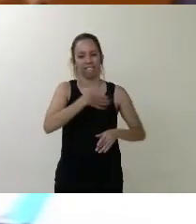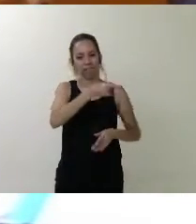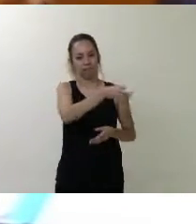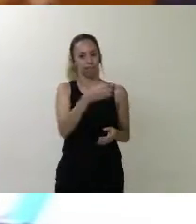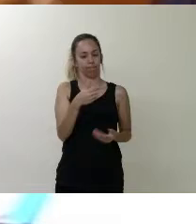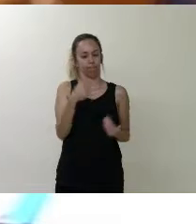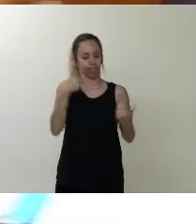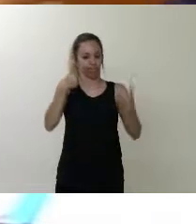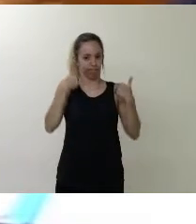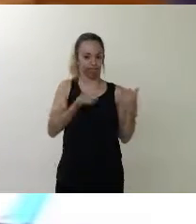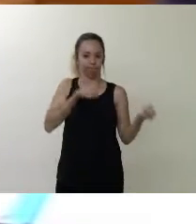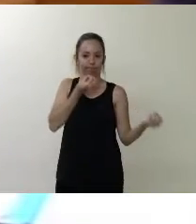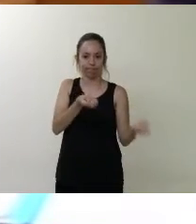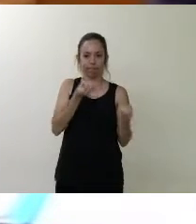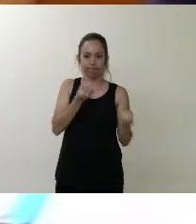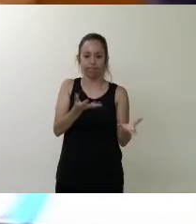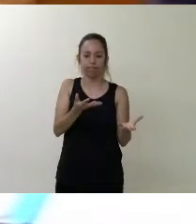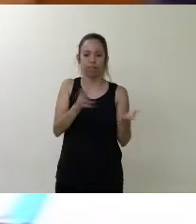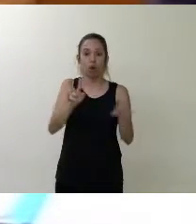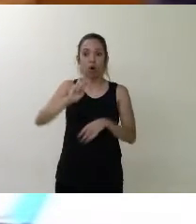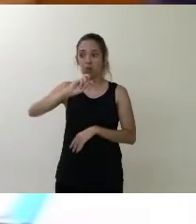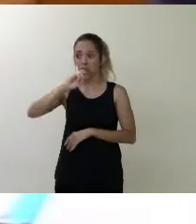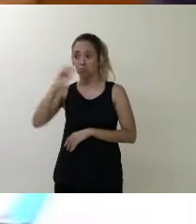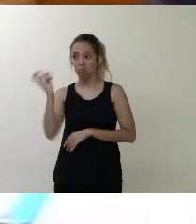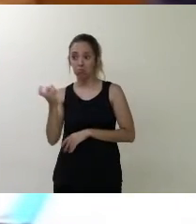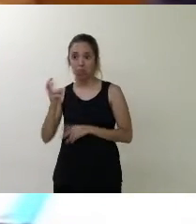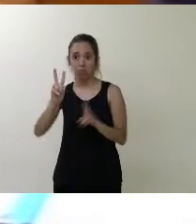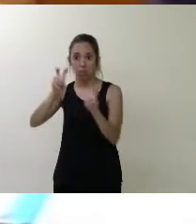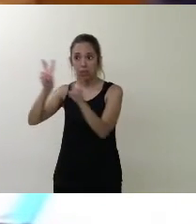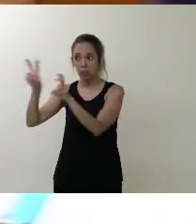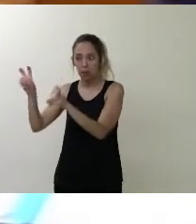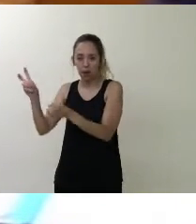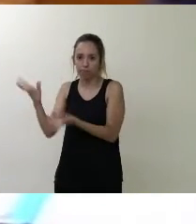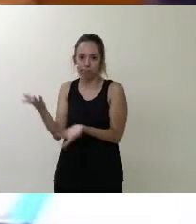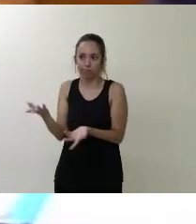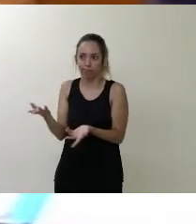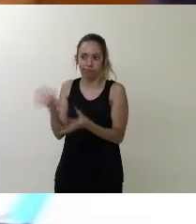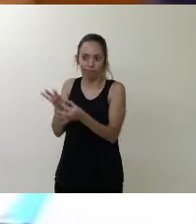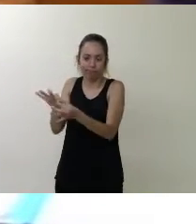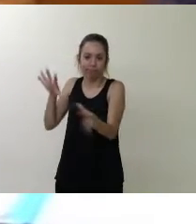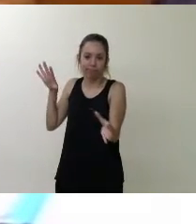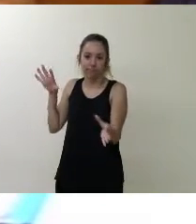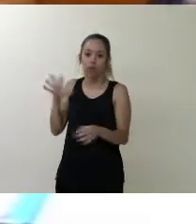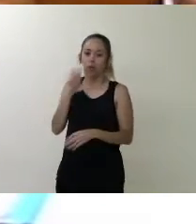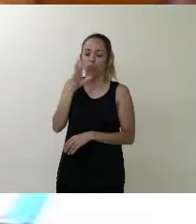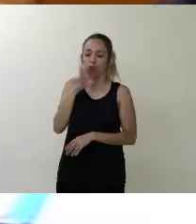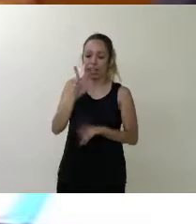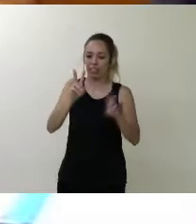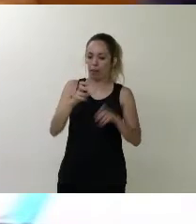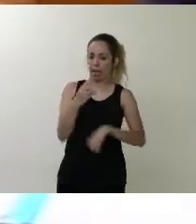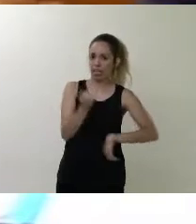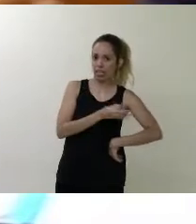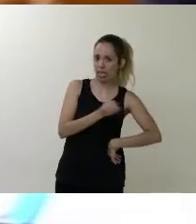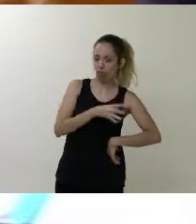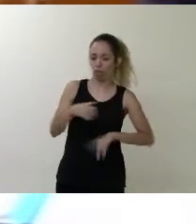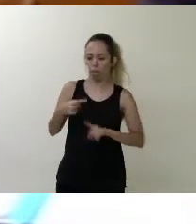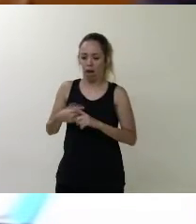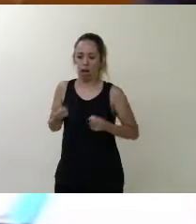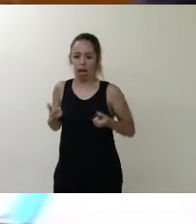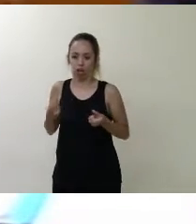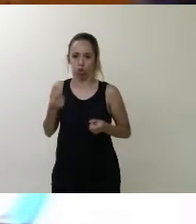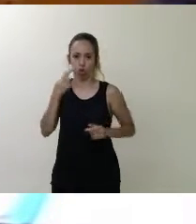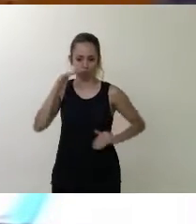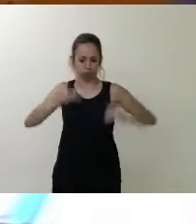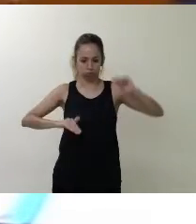último supuesto, que no tiene nada que ver, porque son ser manifiesta insuficiencia los ingresos en relación con los gastos en el presupuesto de la corporación. Quiere